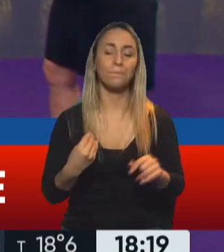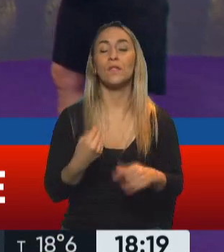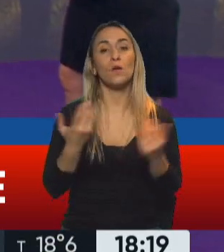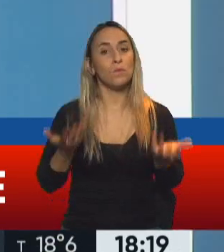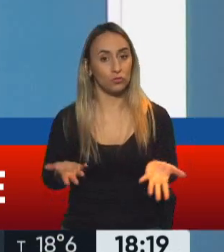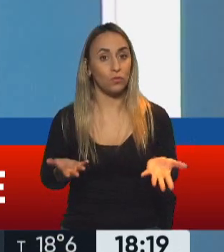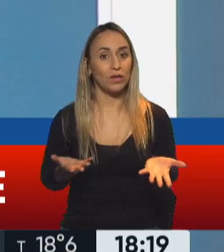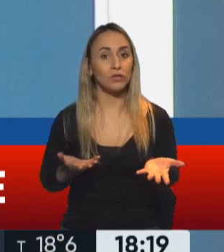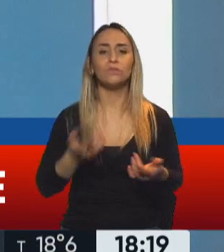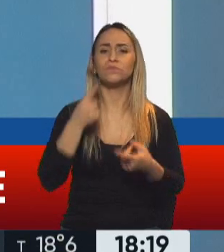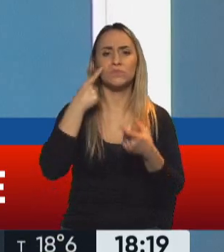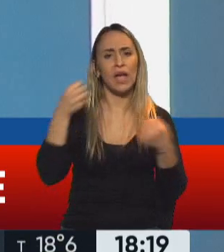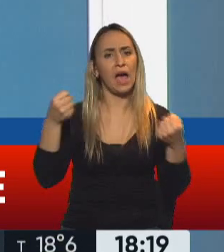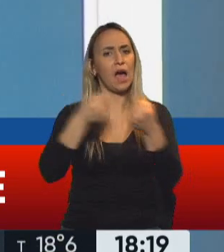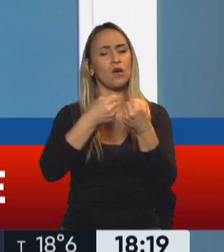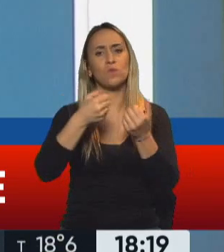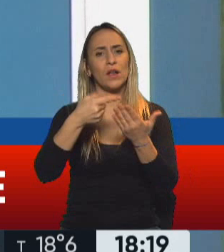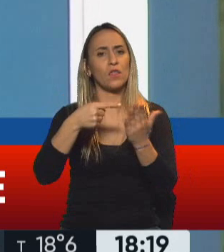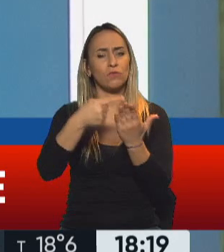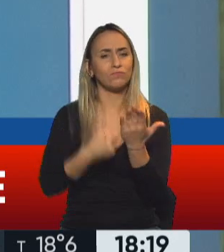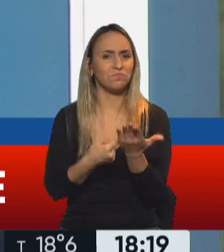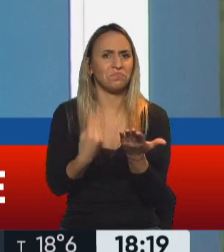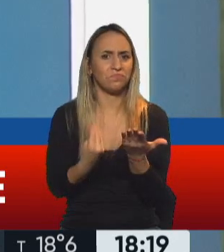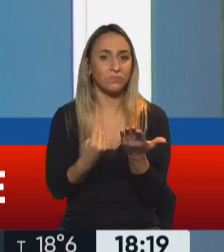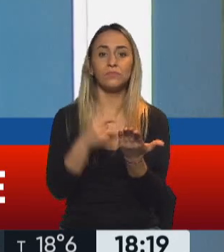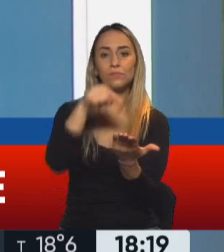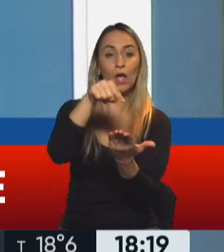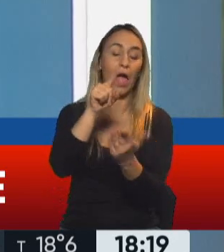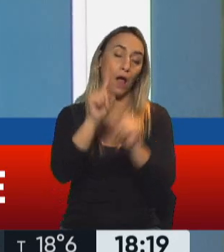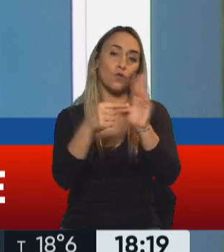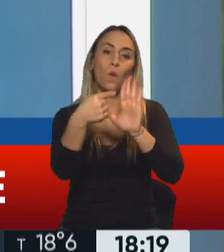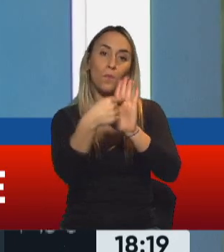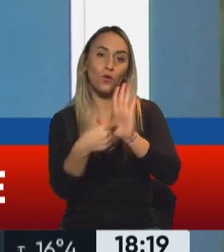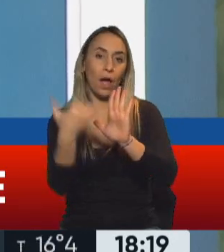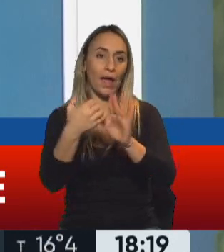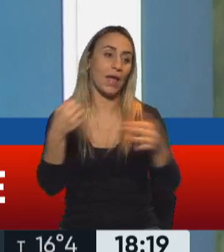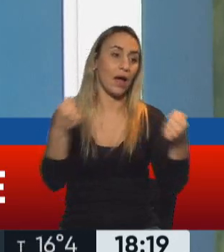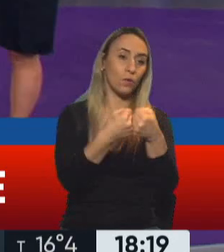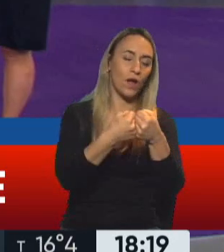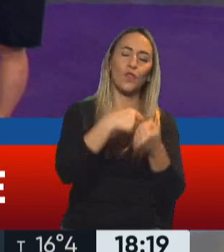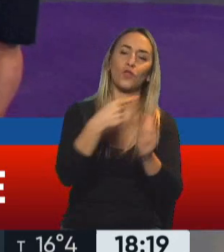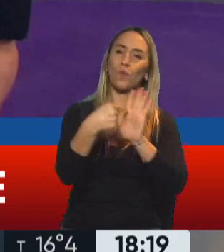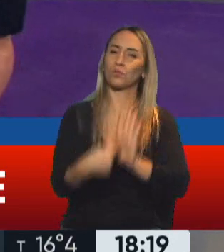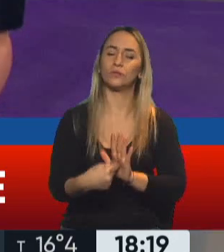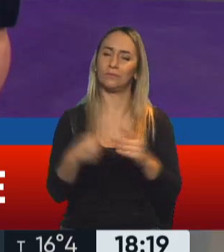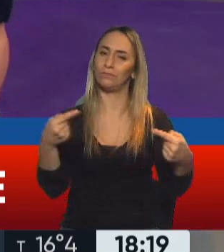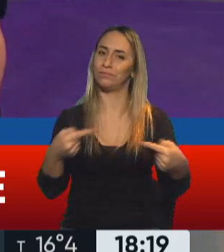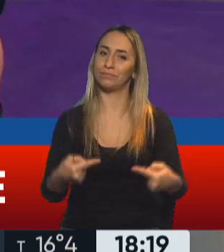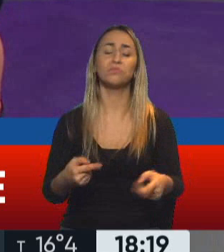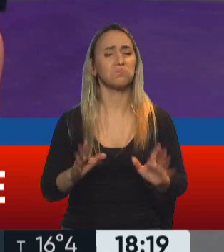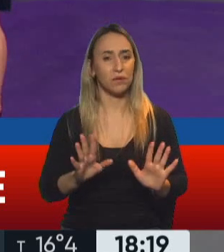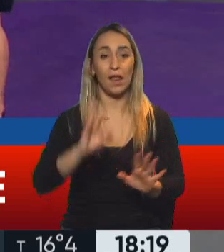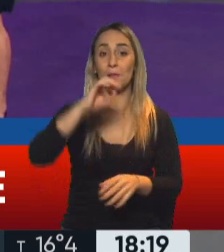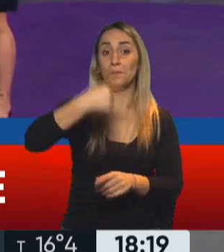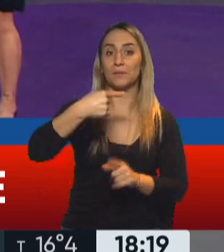hablando de un acuerdo que generó consensos en varios puntos y discrepancias en otros, ¿no? Vamos a comenzar con uno que, si querés, es el